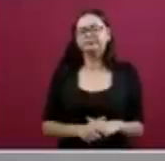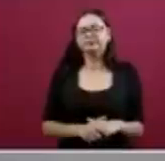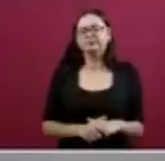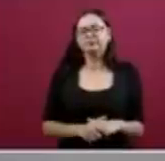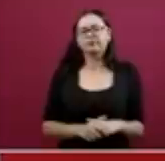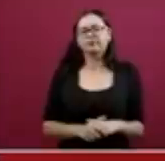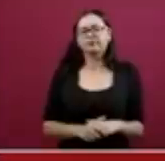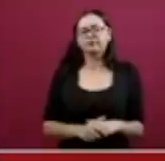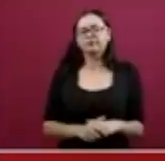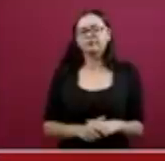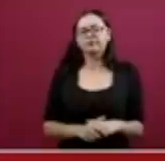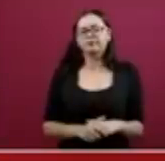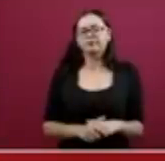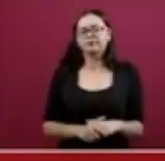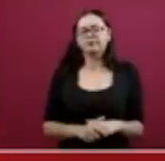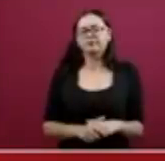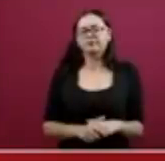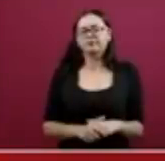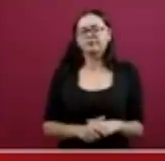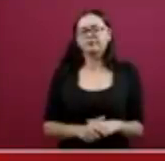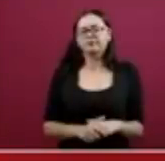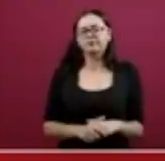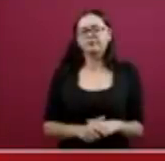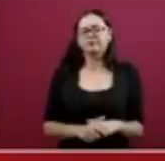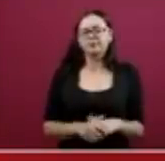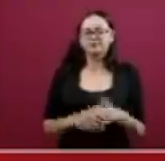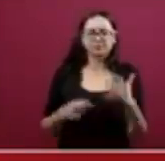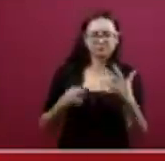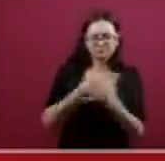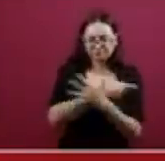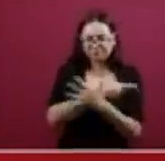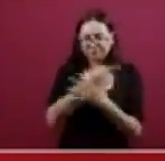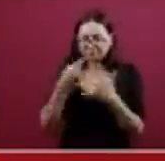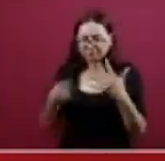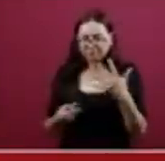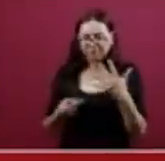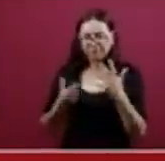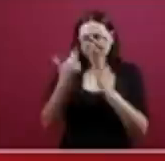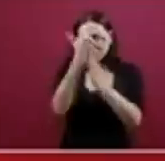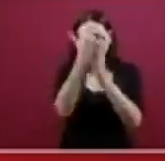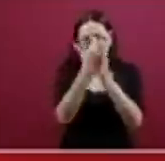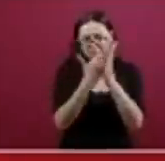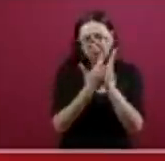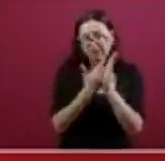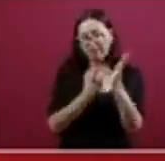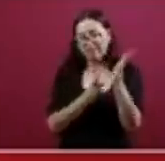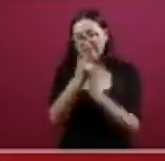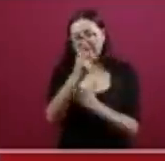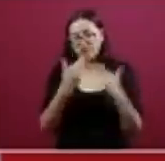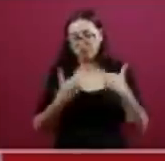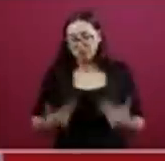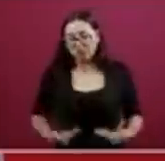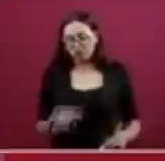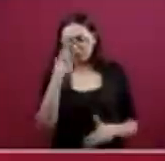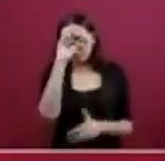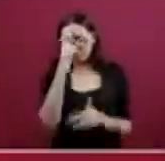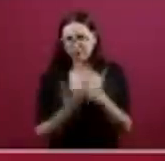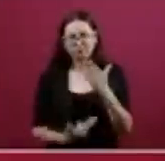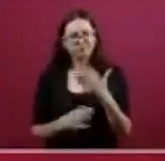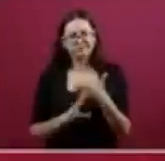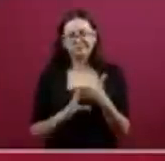Todo esto para evitar violaciones a derechos humanos